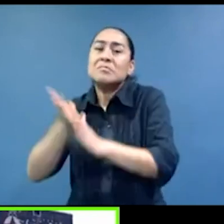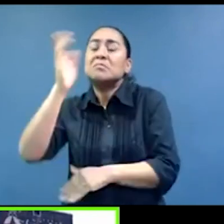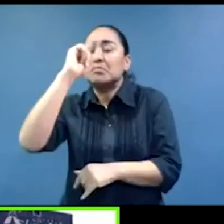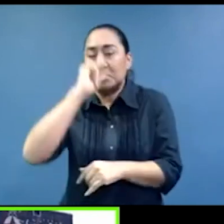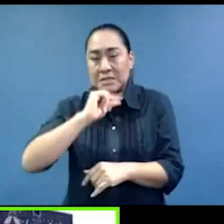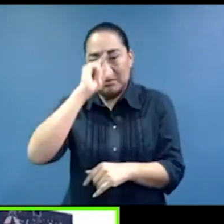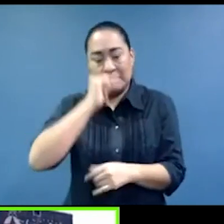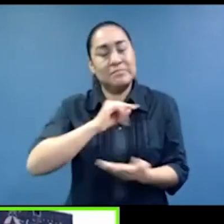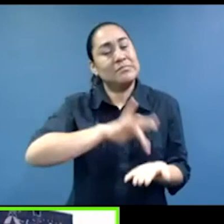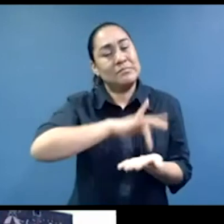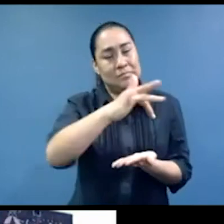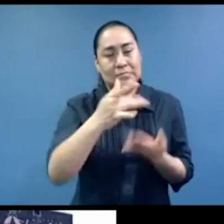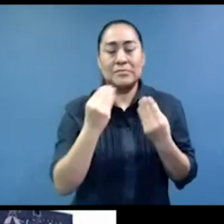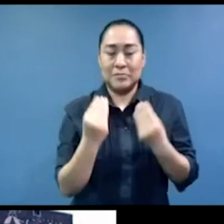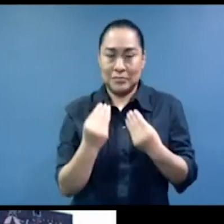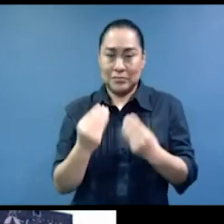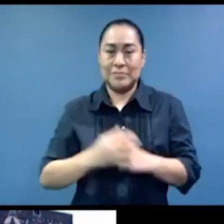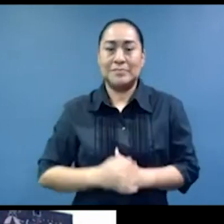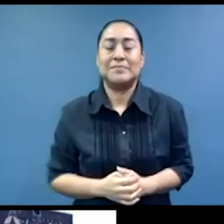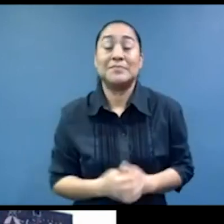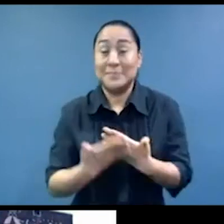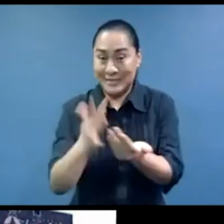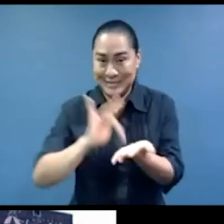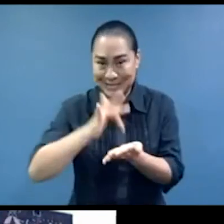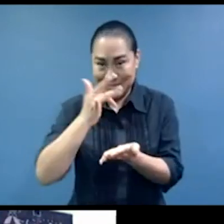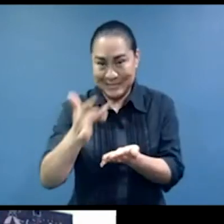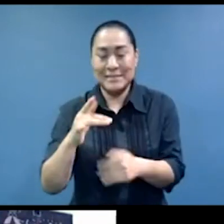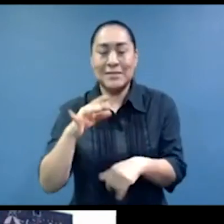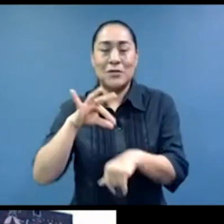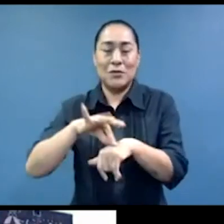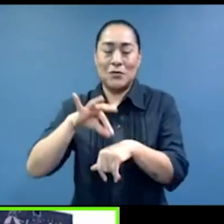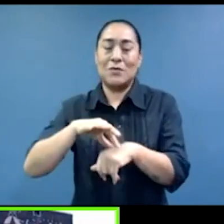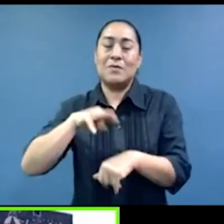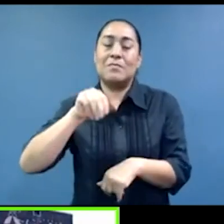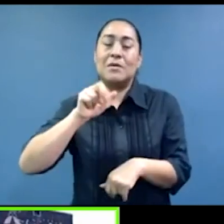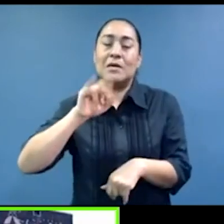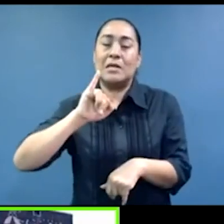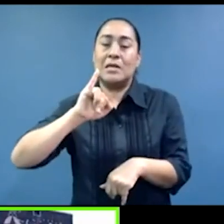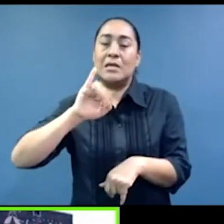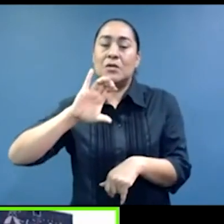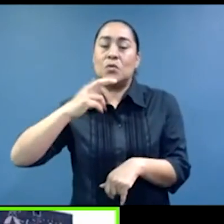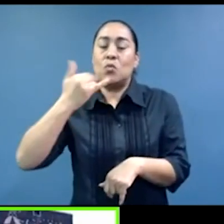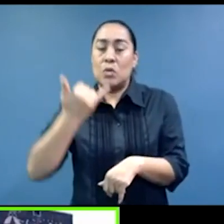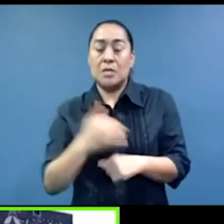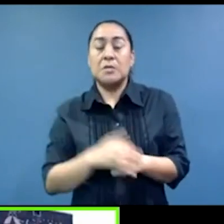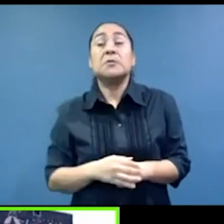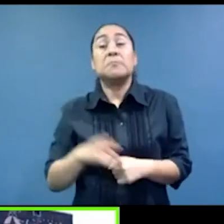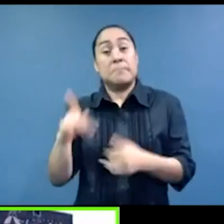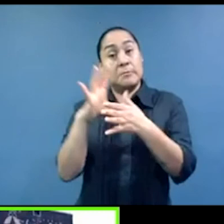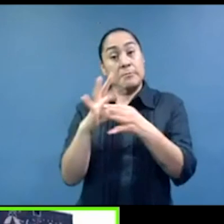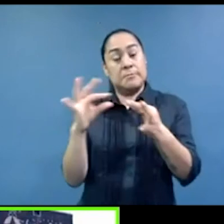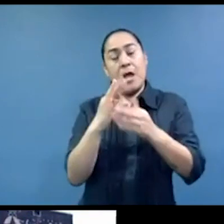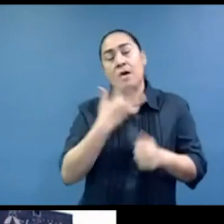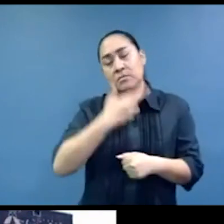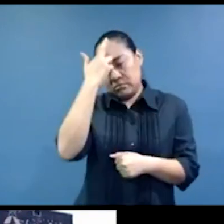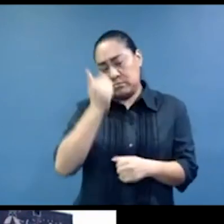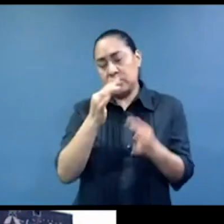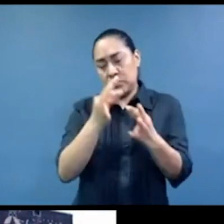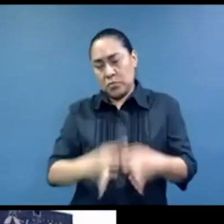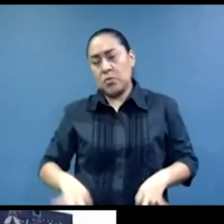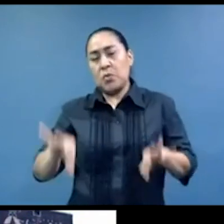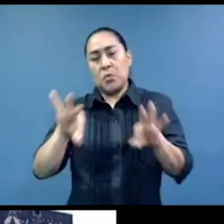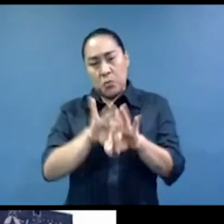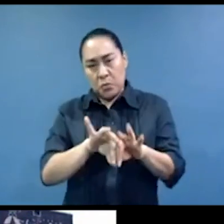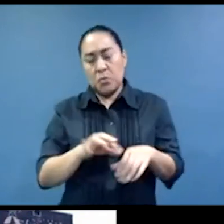Muchas gracias. No, muchas gracias a usted, doctora Marichuy. Me parece muy relevante todo lo que nos dice. Me